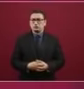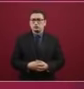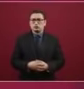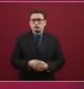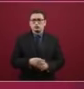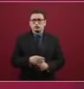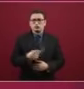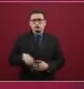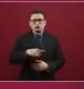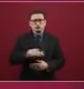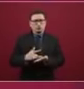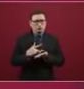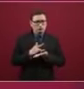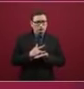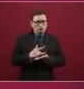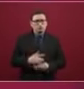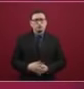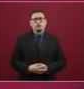por